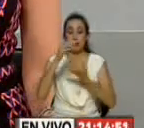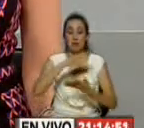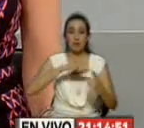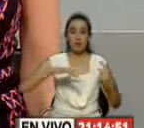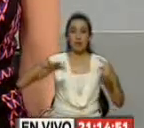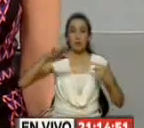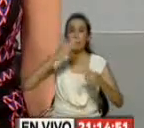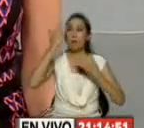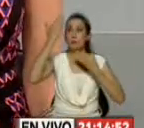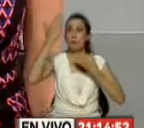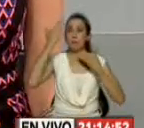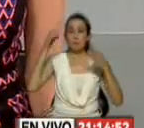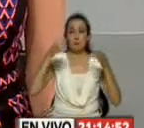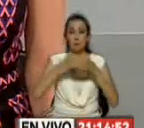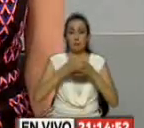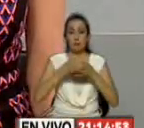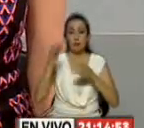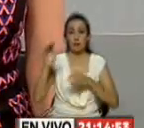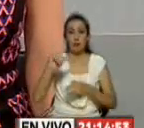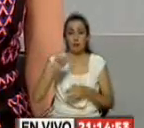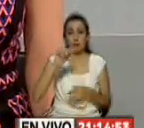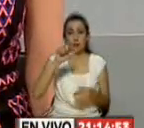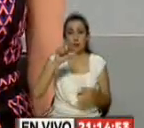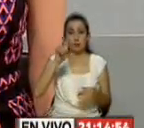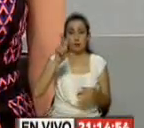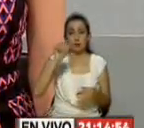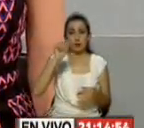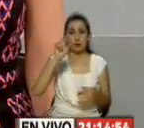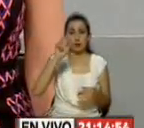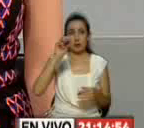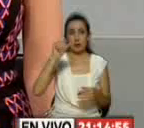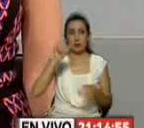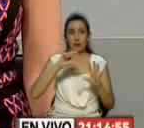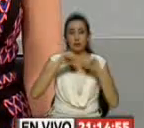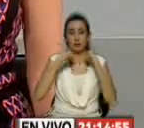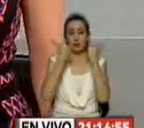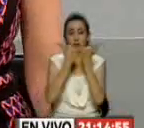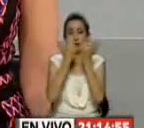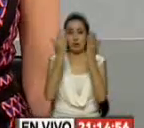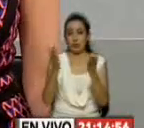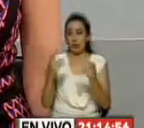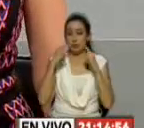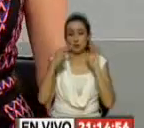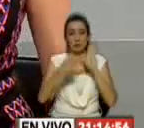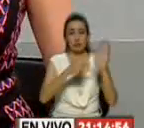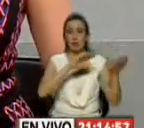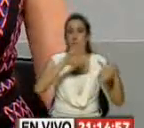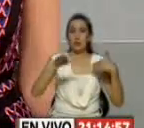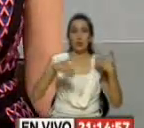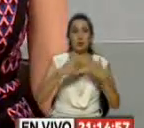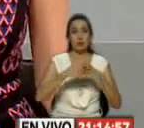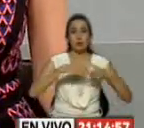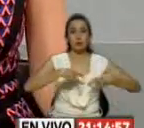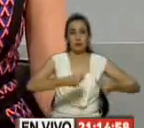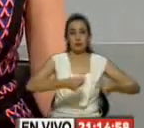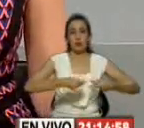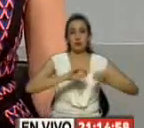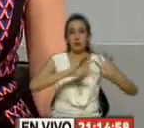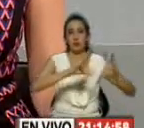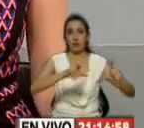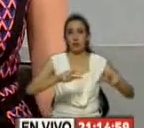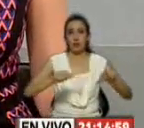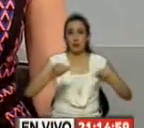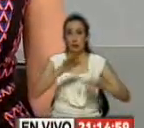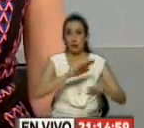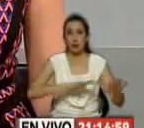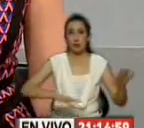judicial que enfrenta a Fernando Alvarado también genera reacciones. Asambleístas esperan que se devele la supuesta trama de corrupción que giró